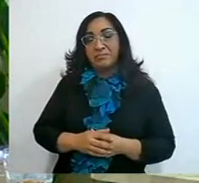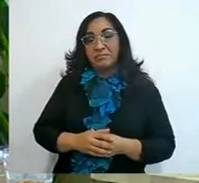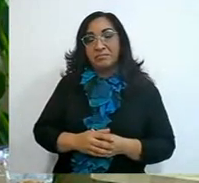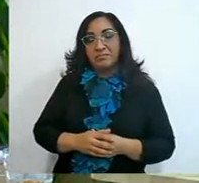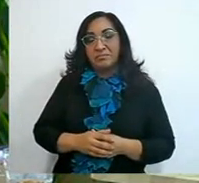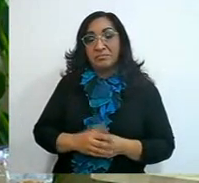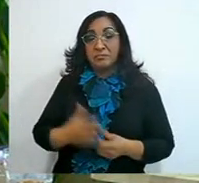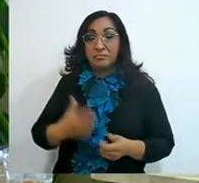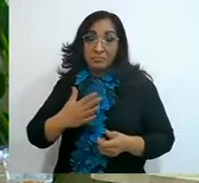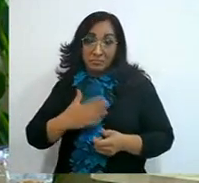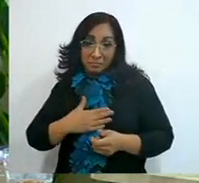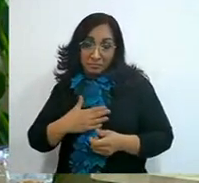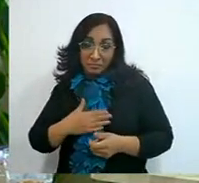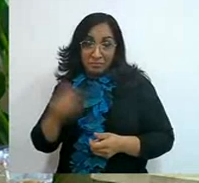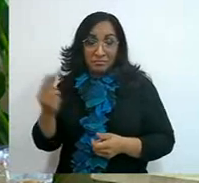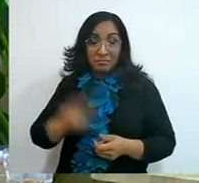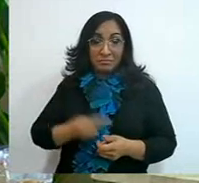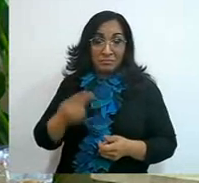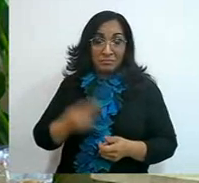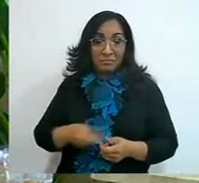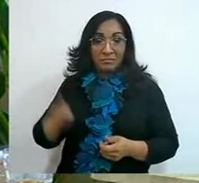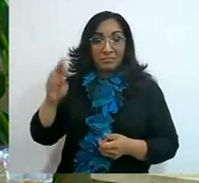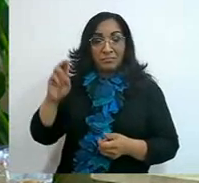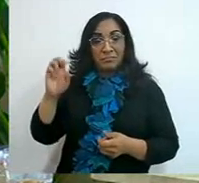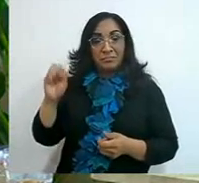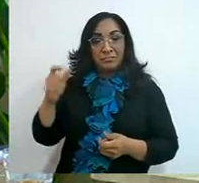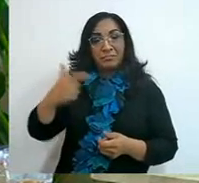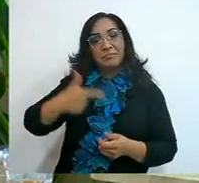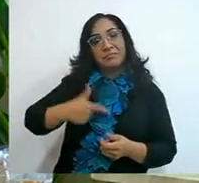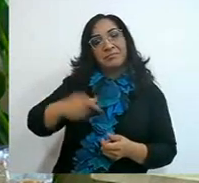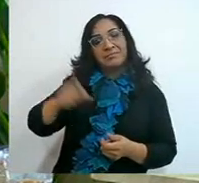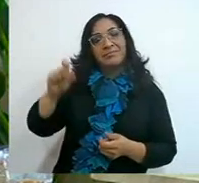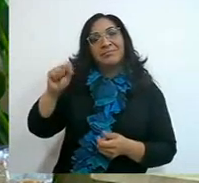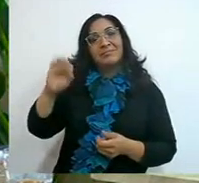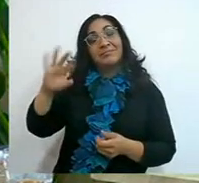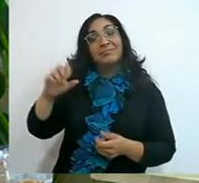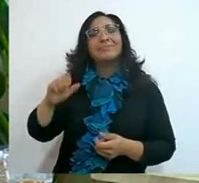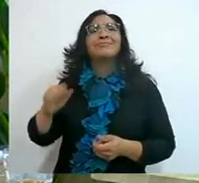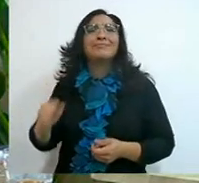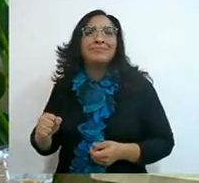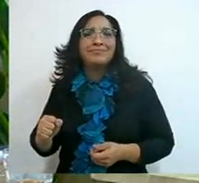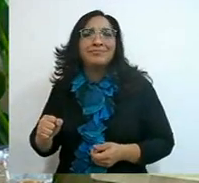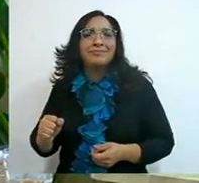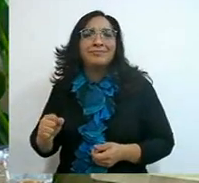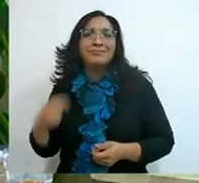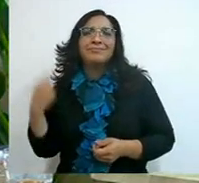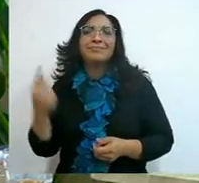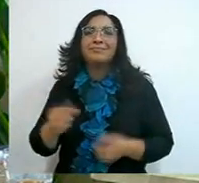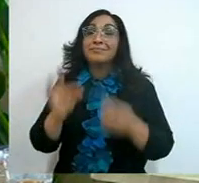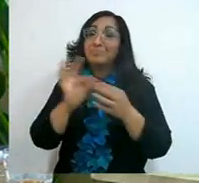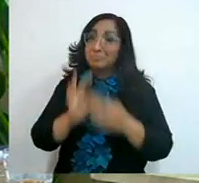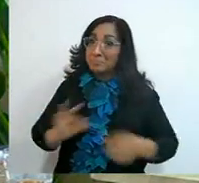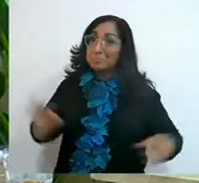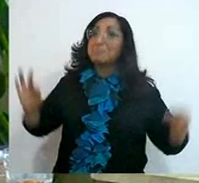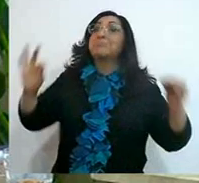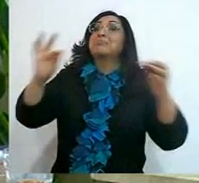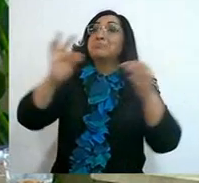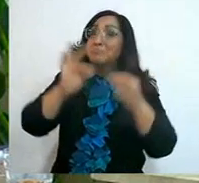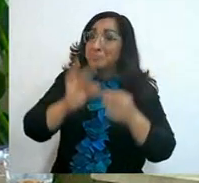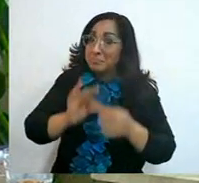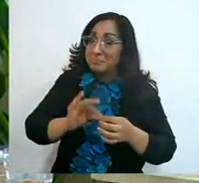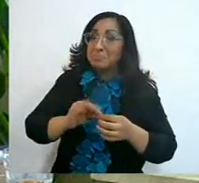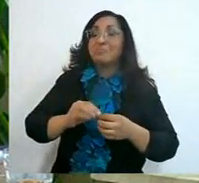llaman regios. No somos chusma. Nos llamamos regios, porque